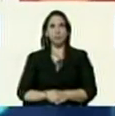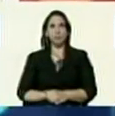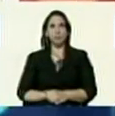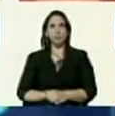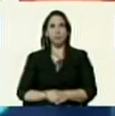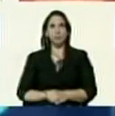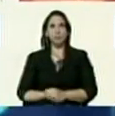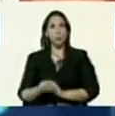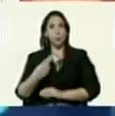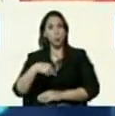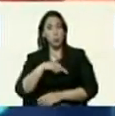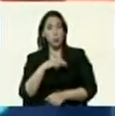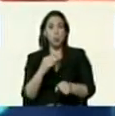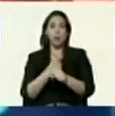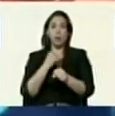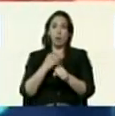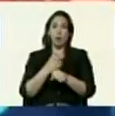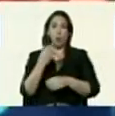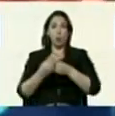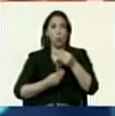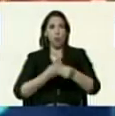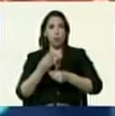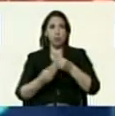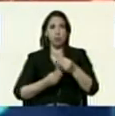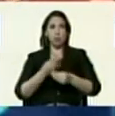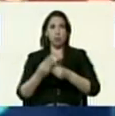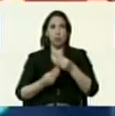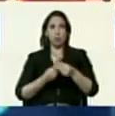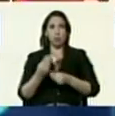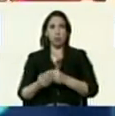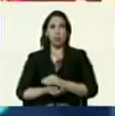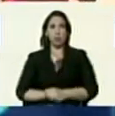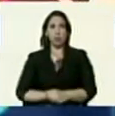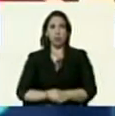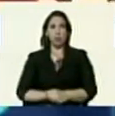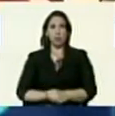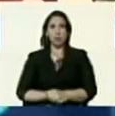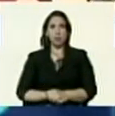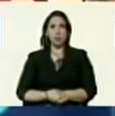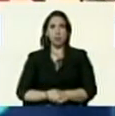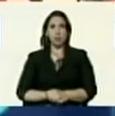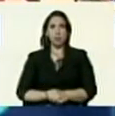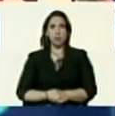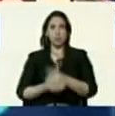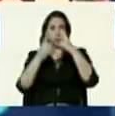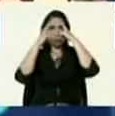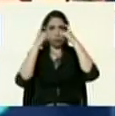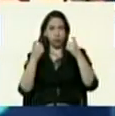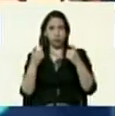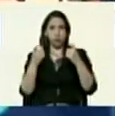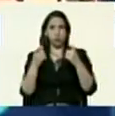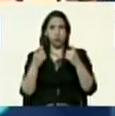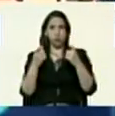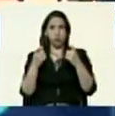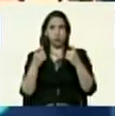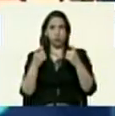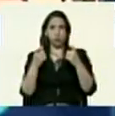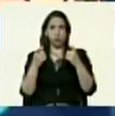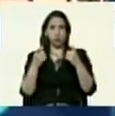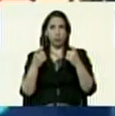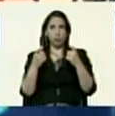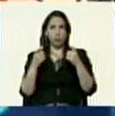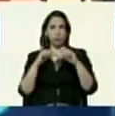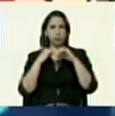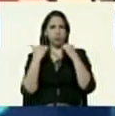Nuestro trabajo lo hacemos con sencillez, con humildad, pero con precisión profesional. La sala